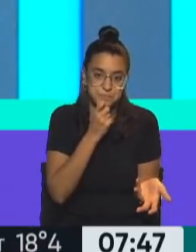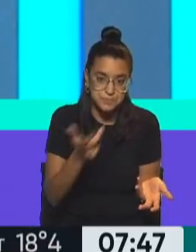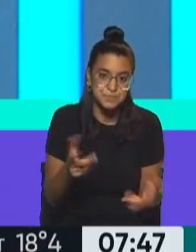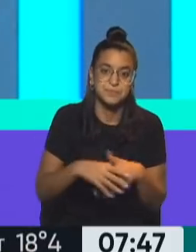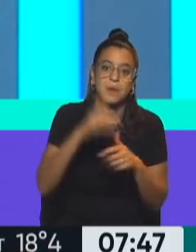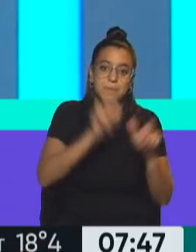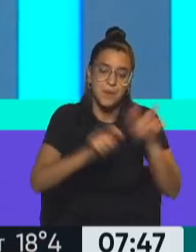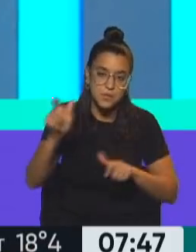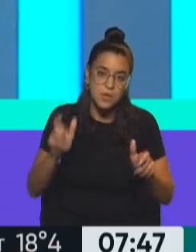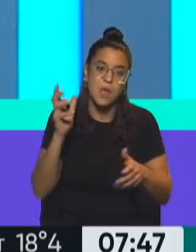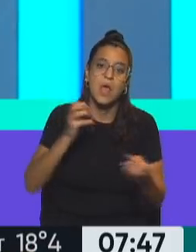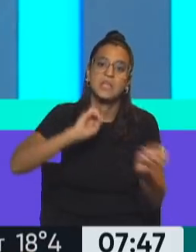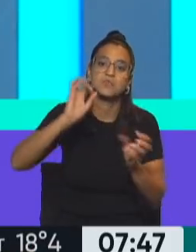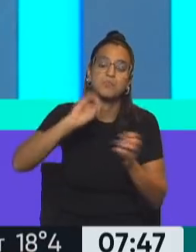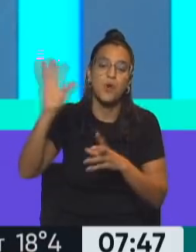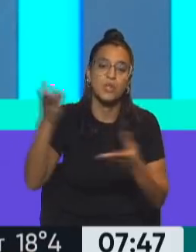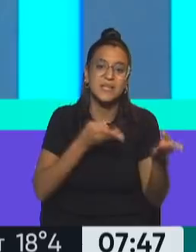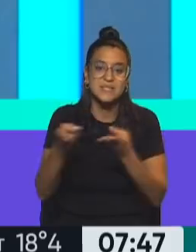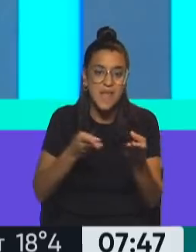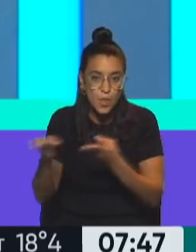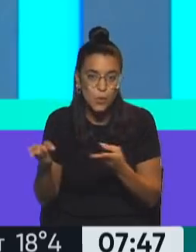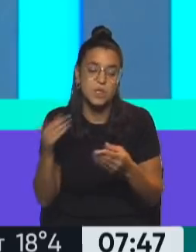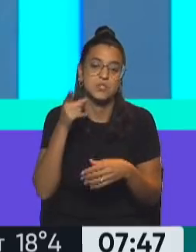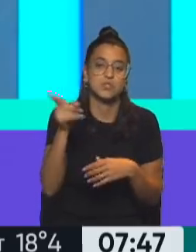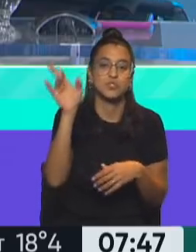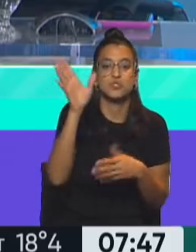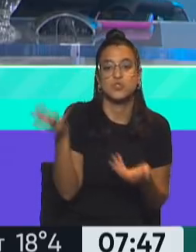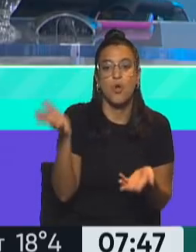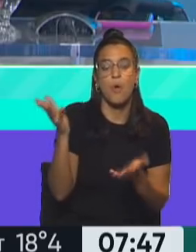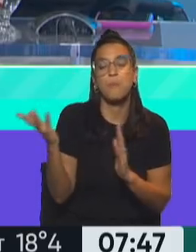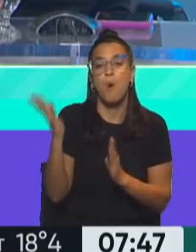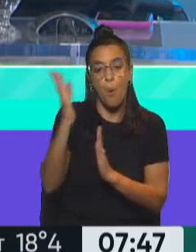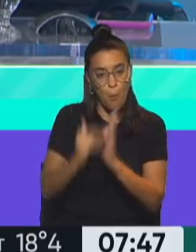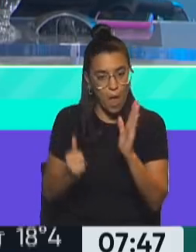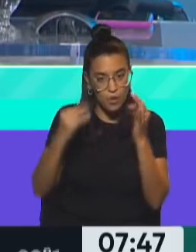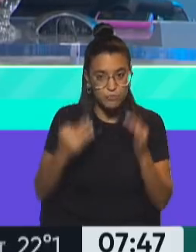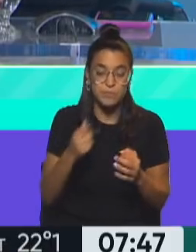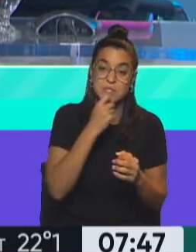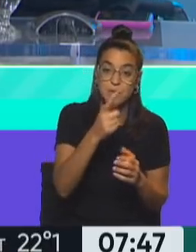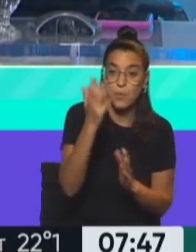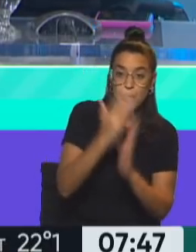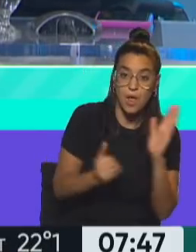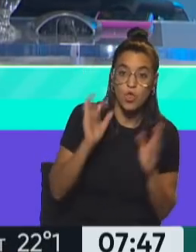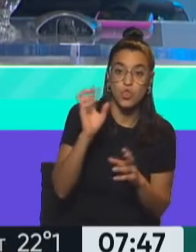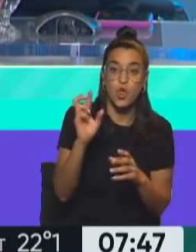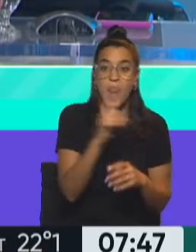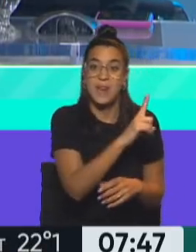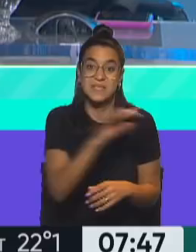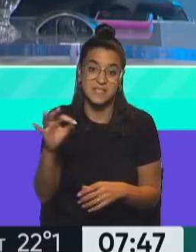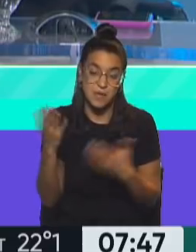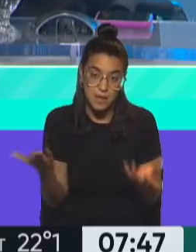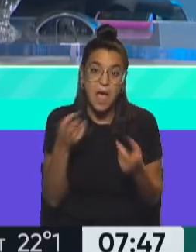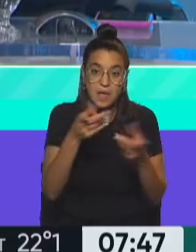la gente que porta servicios del conocimiento e irnos lo blanquea porque se lo tiene que blanquearlo la entrega el dólar de 100